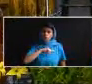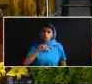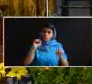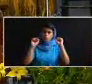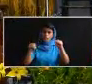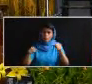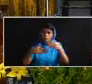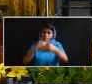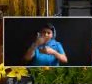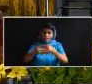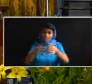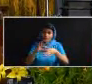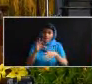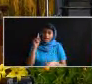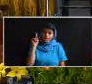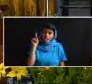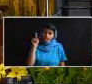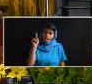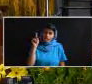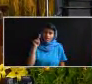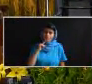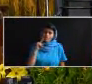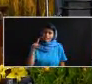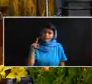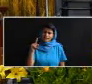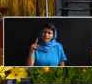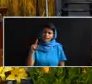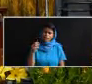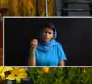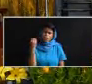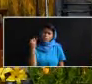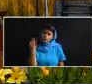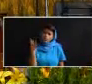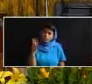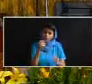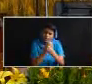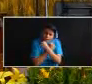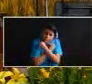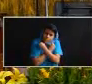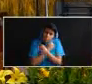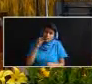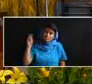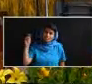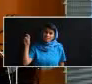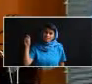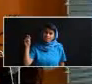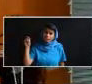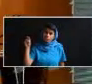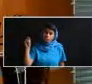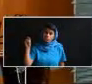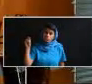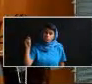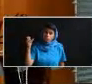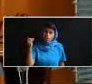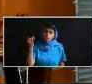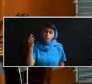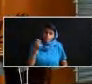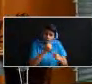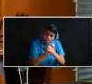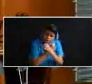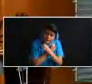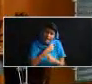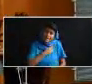delante de Él y decirle cuánto le amamos, cuánto le necesitamos, cuánto